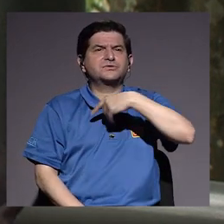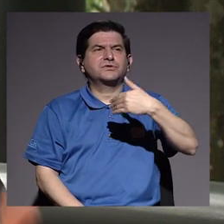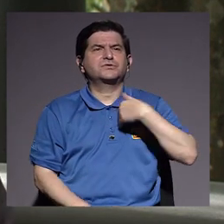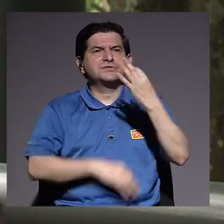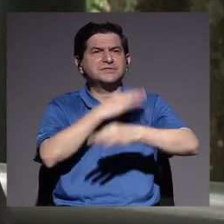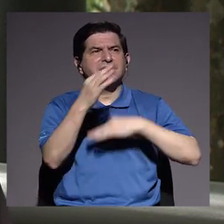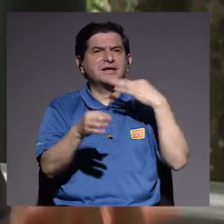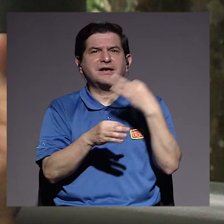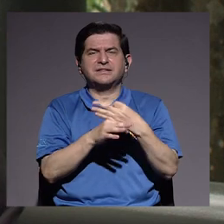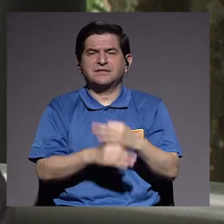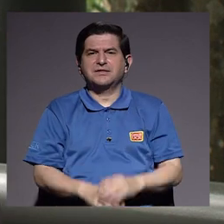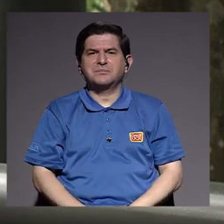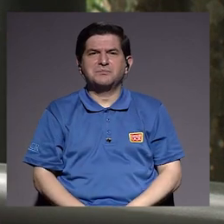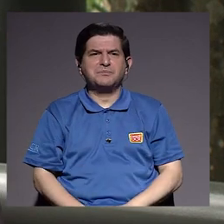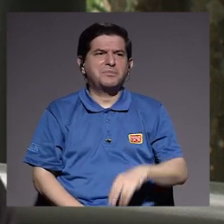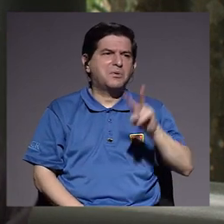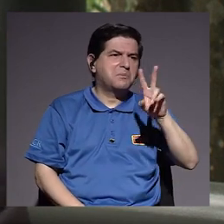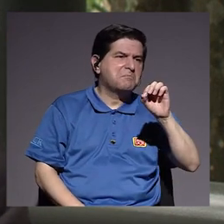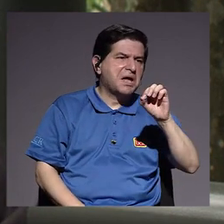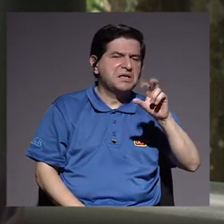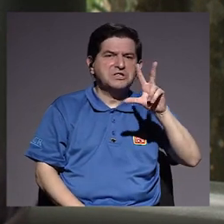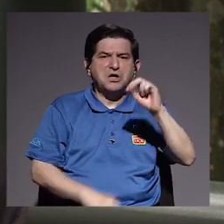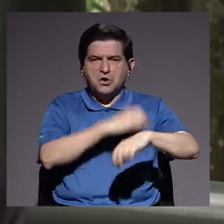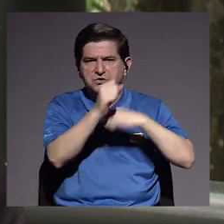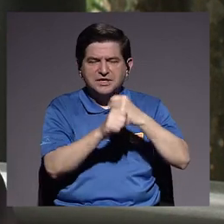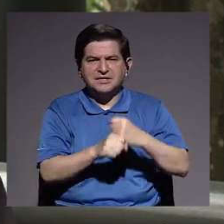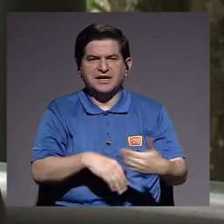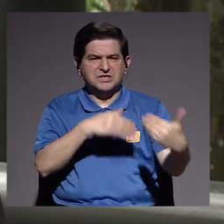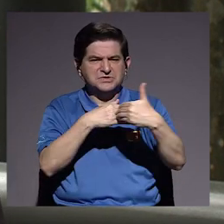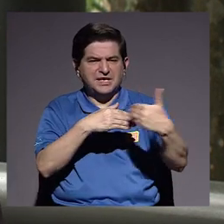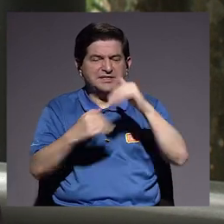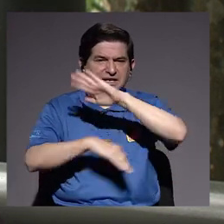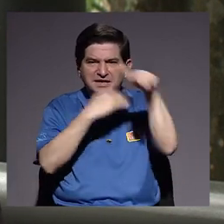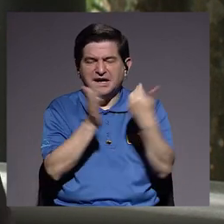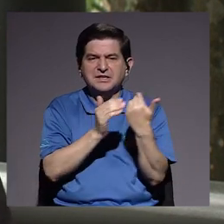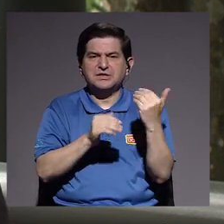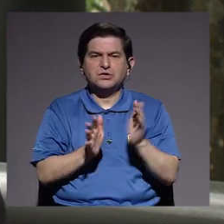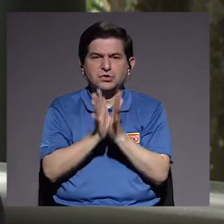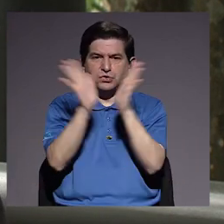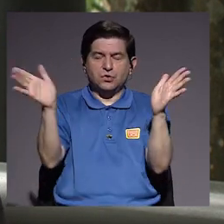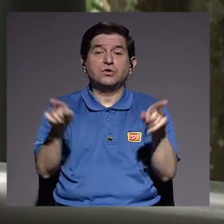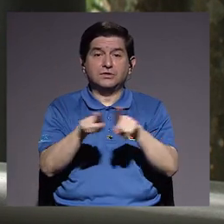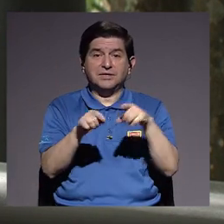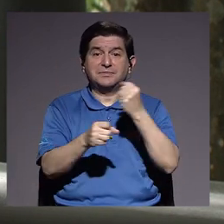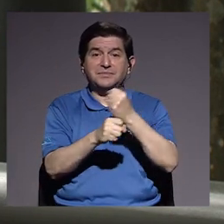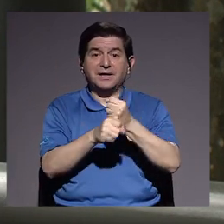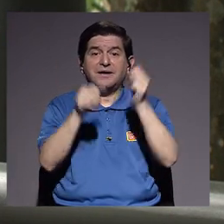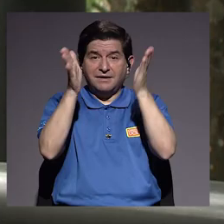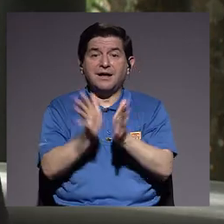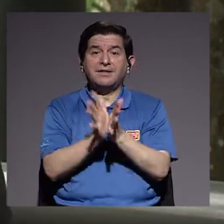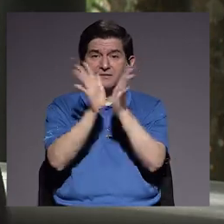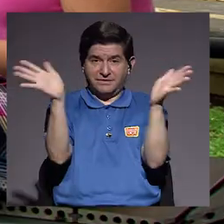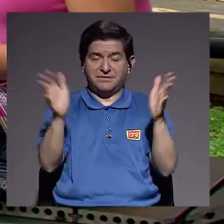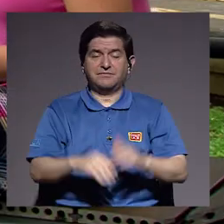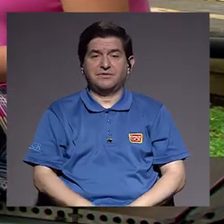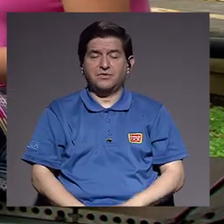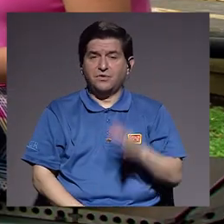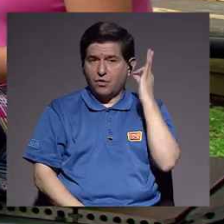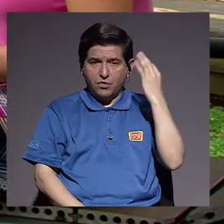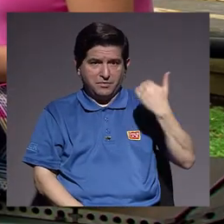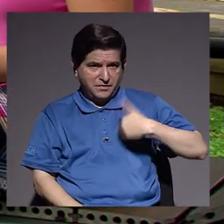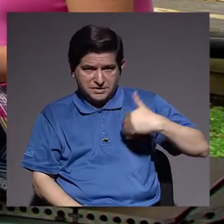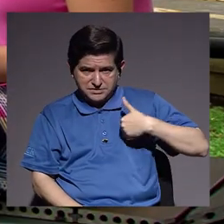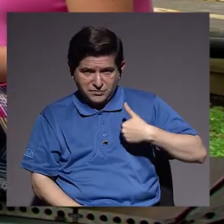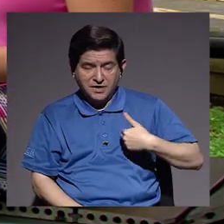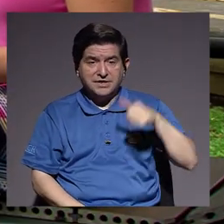que se ha venido atacando justamente todo lo público, e inclusive a los empleados públicos, ¿no? Y a las empleadas públicas, lo que hay que tener en cuenta. Y el tema